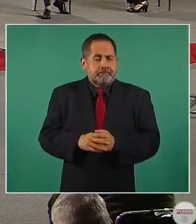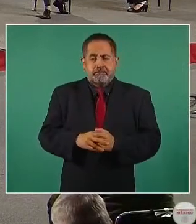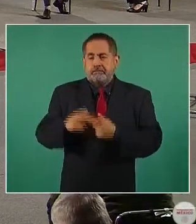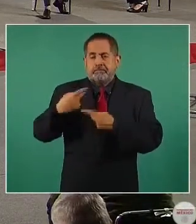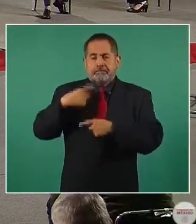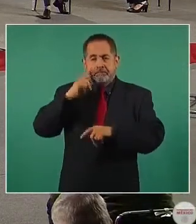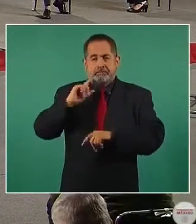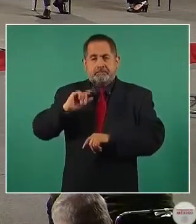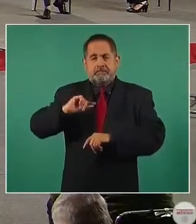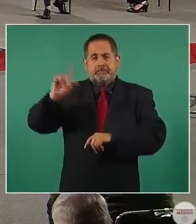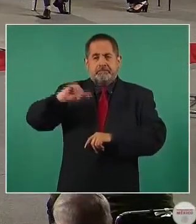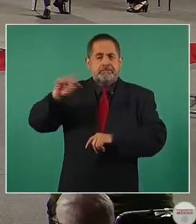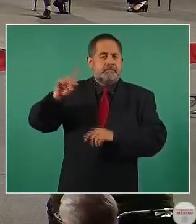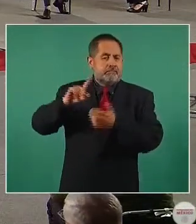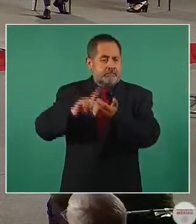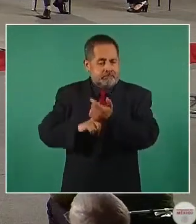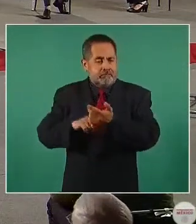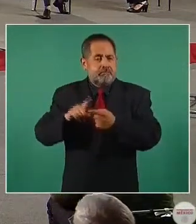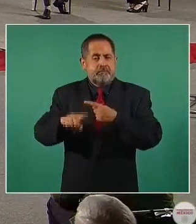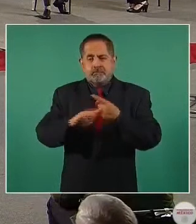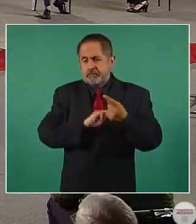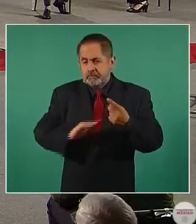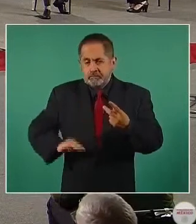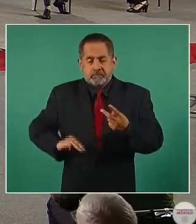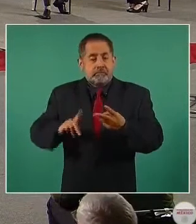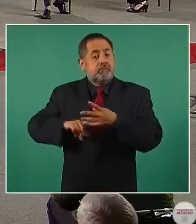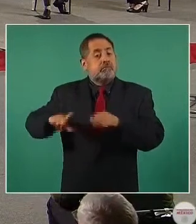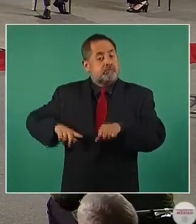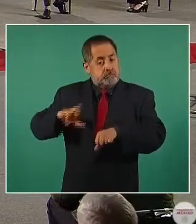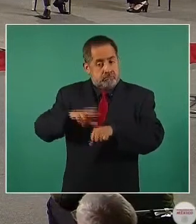autoridades municipales, gobernadores,